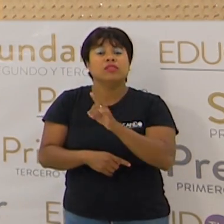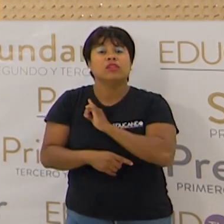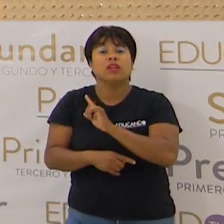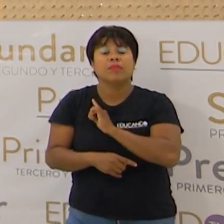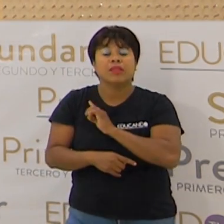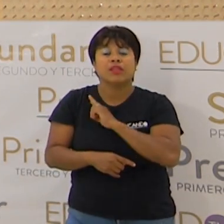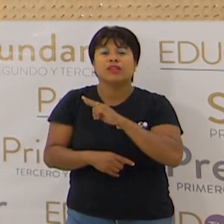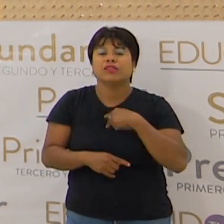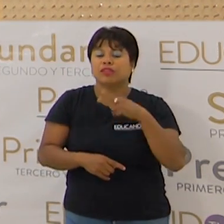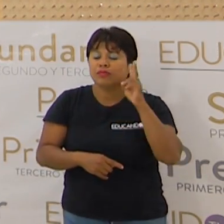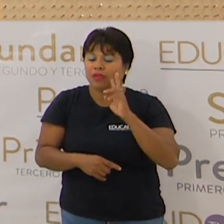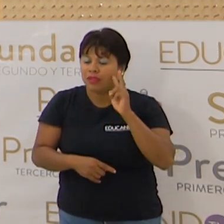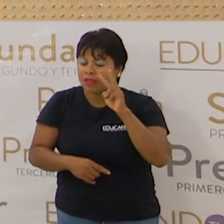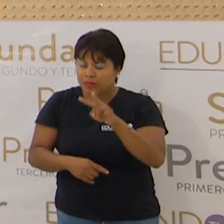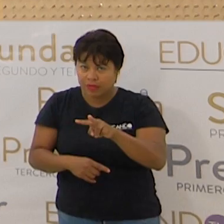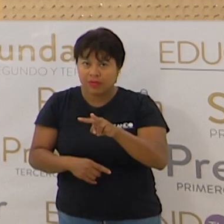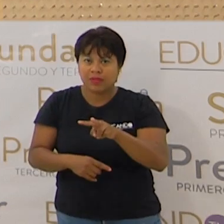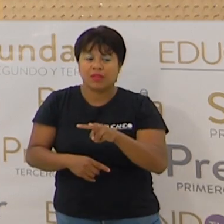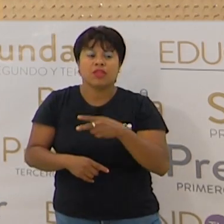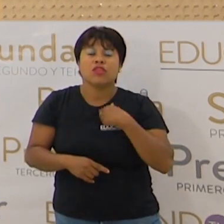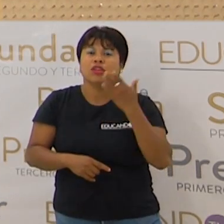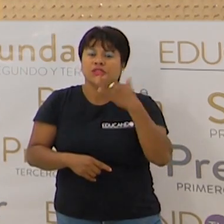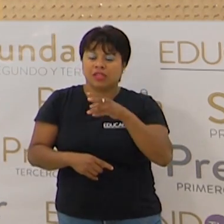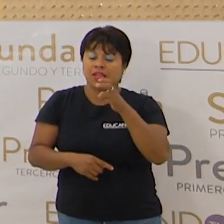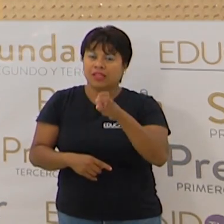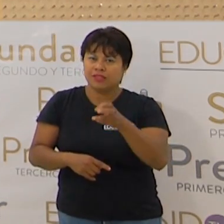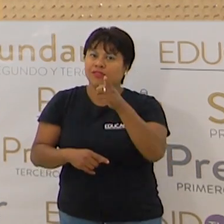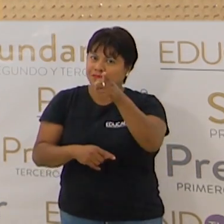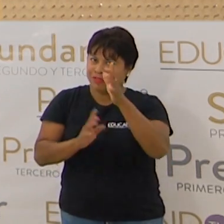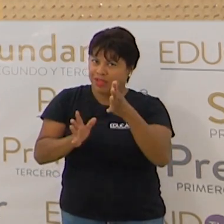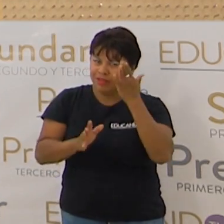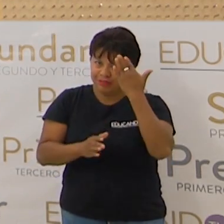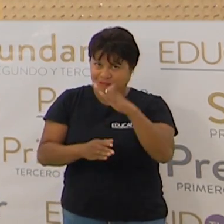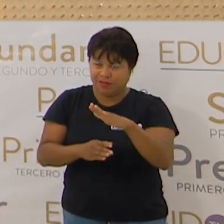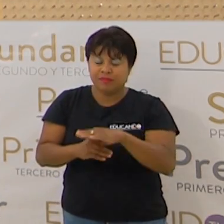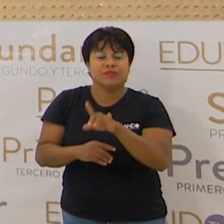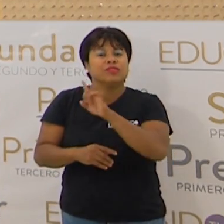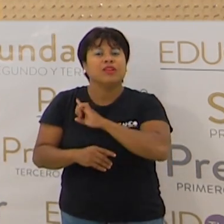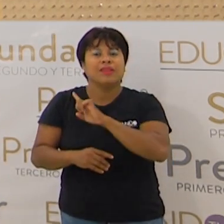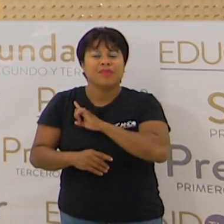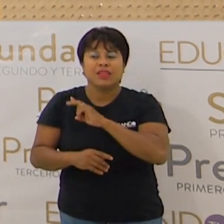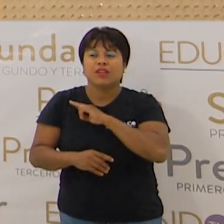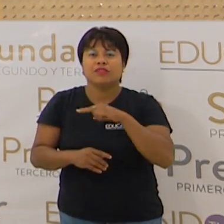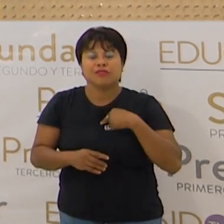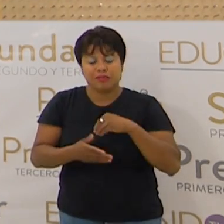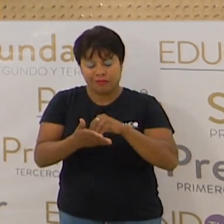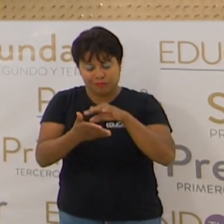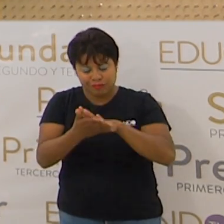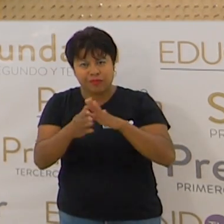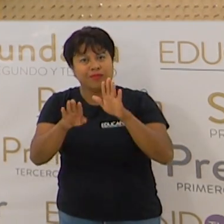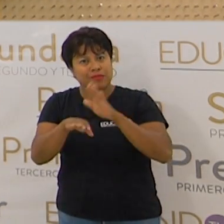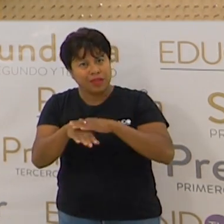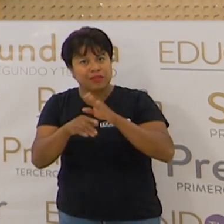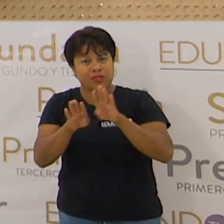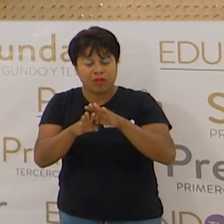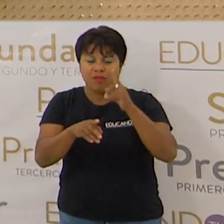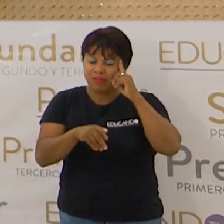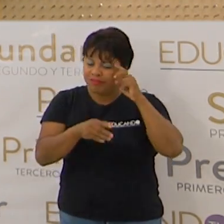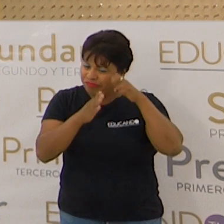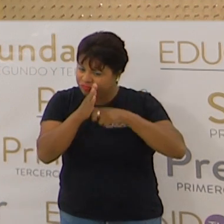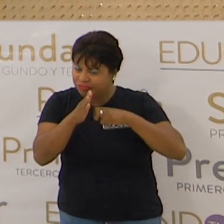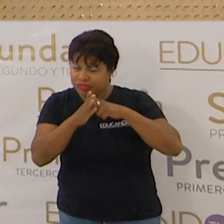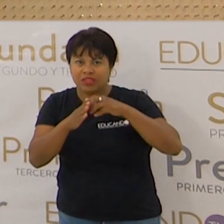solamente lo estamos comprobando porque yo sé que eso también tú ya lo sabes, ¿verdad? Solamente vamos a reafirmar algunos conocimientos que